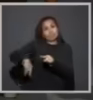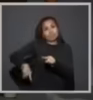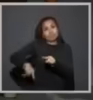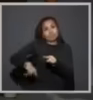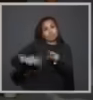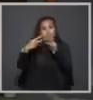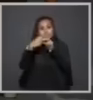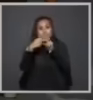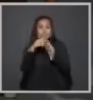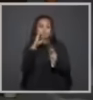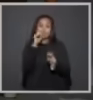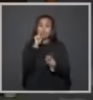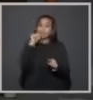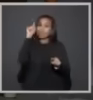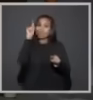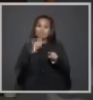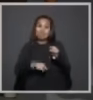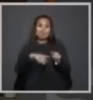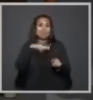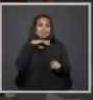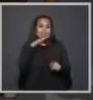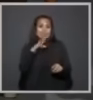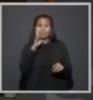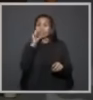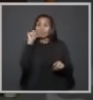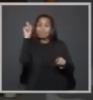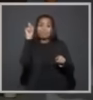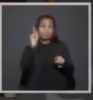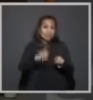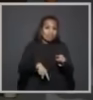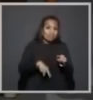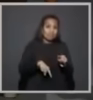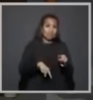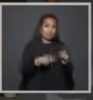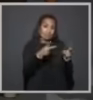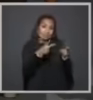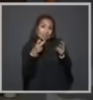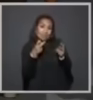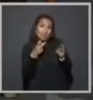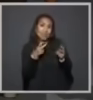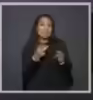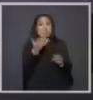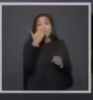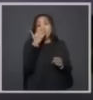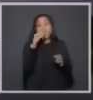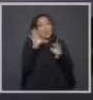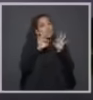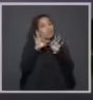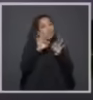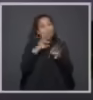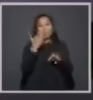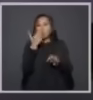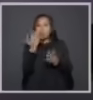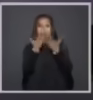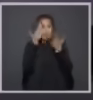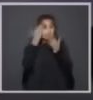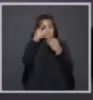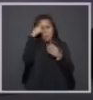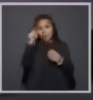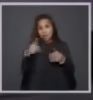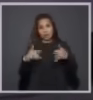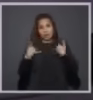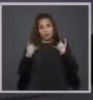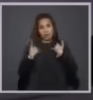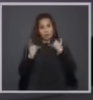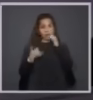atender a los jóvenes, sin darles oportunidad de estudio y de trabajo. Vamos también a contratar, así como lo